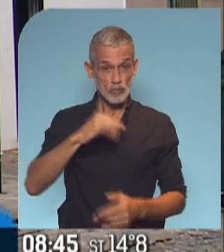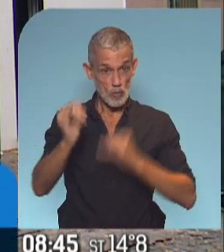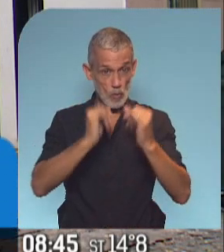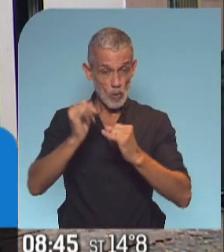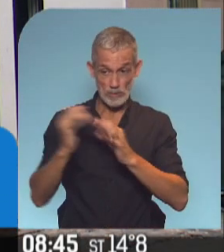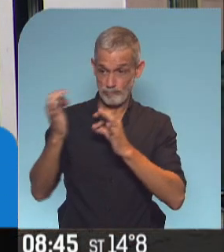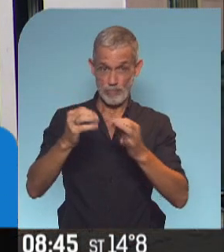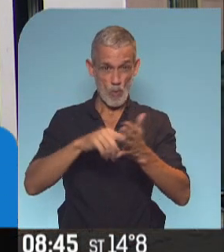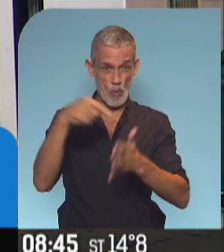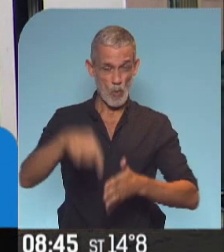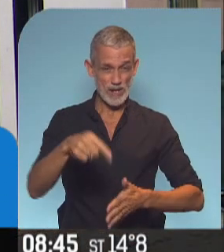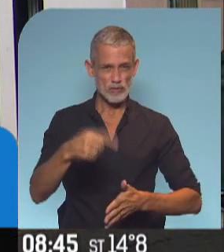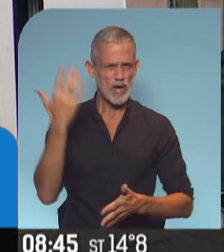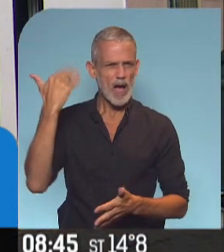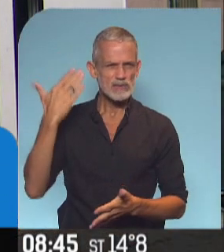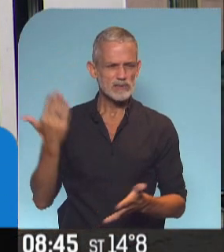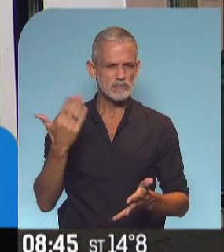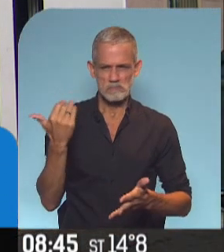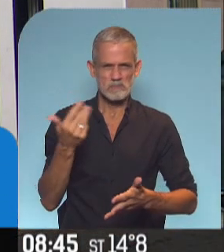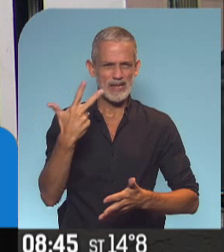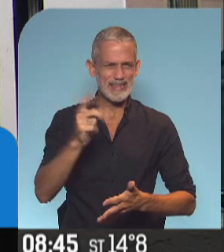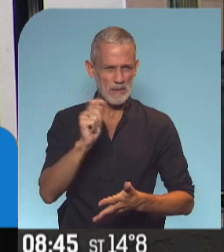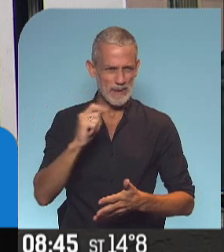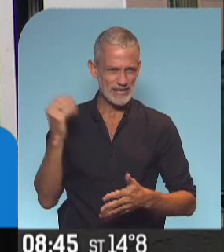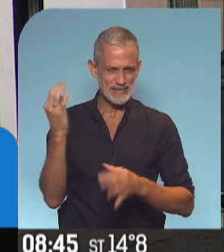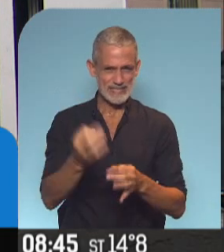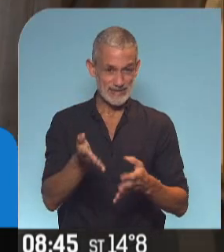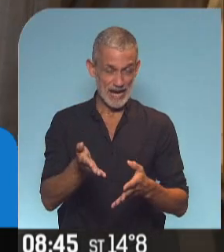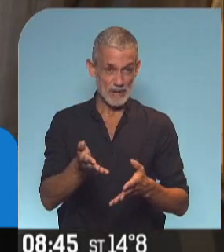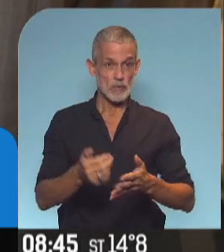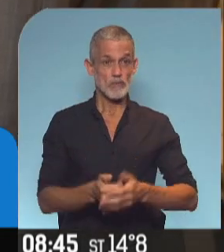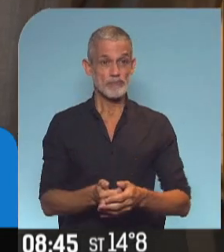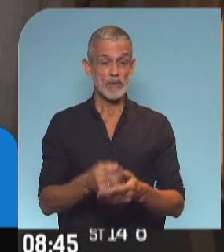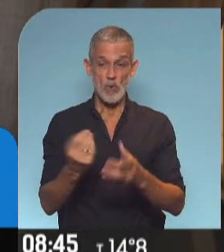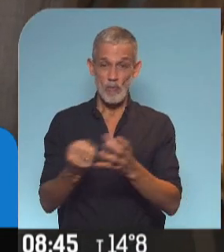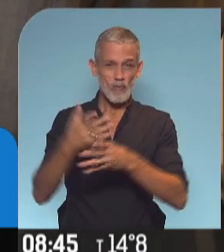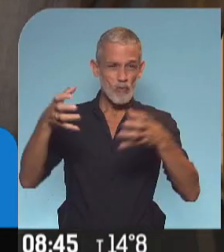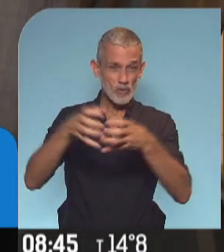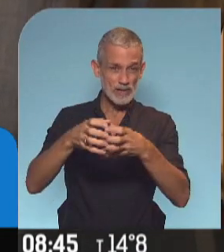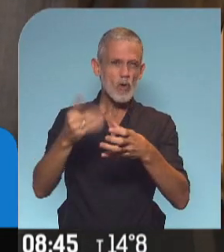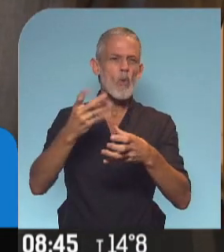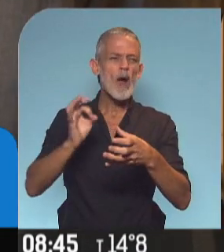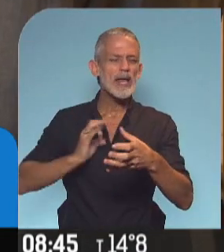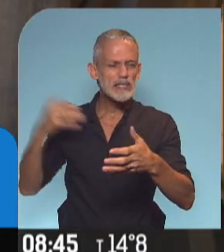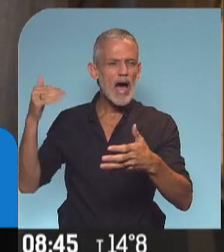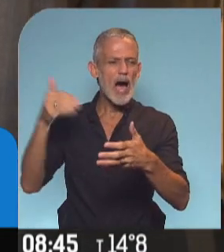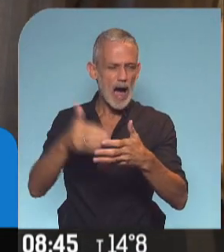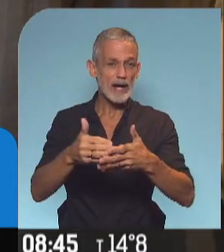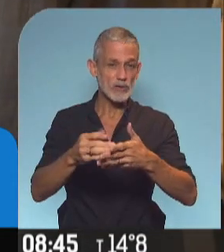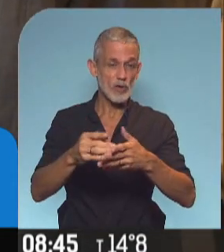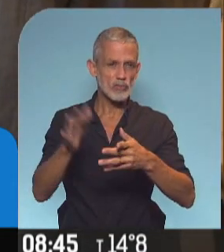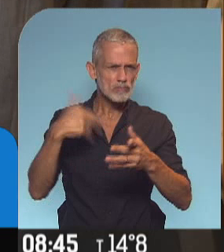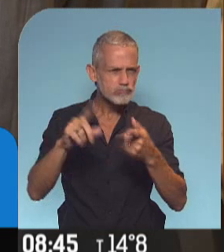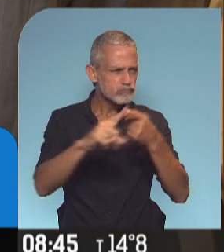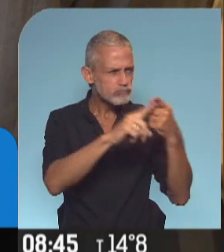a buenos aires hace poquito más de tres meses pero la fundación tiene ya 40 años y con los corralones estamos